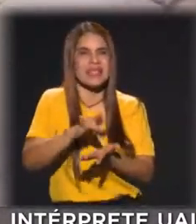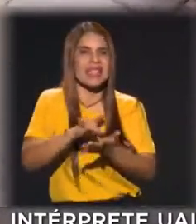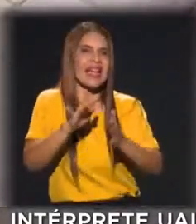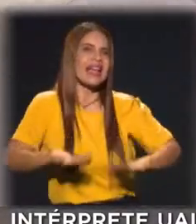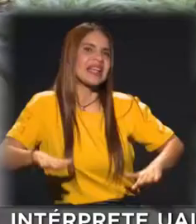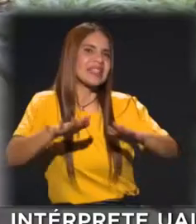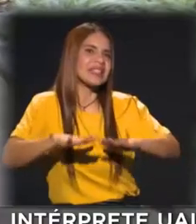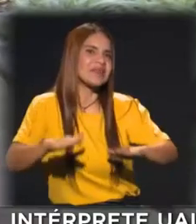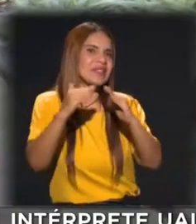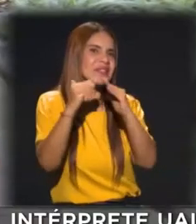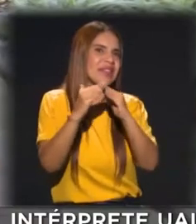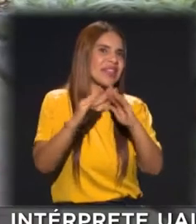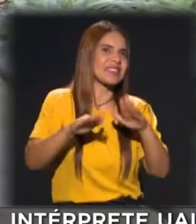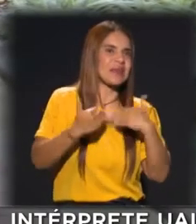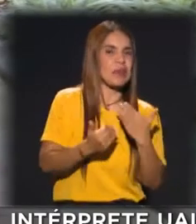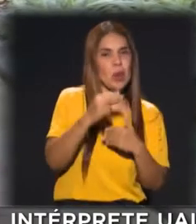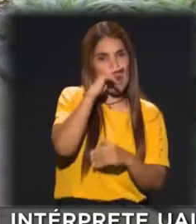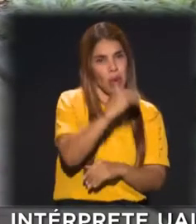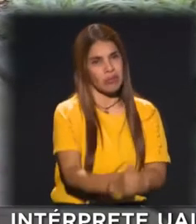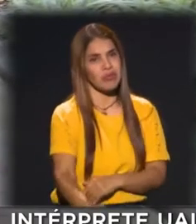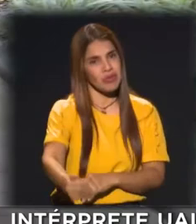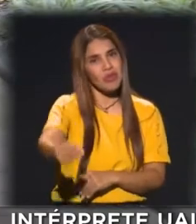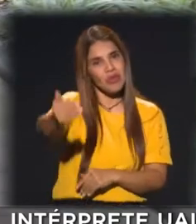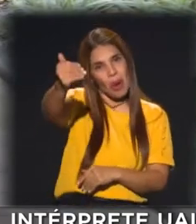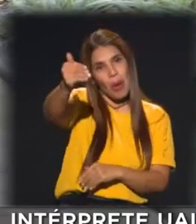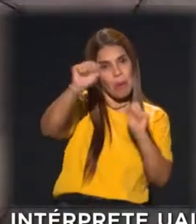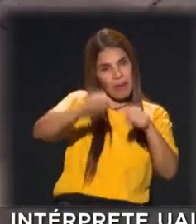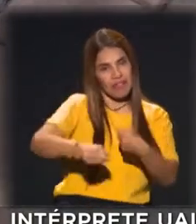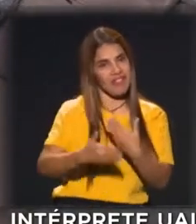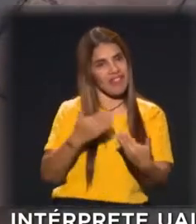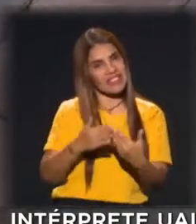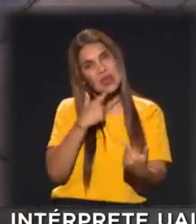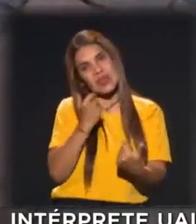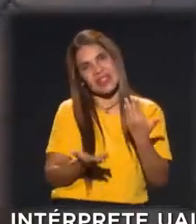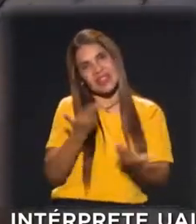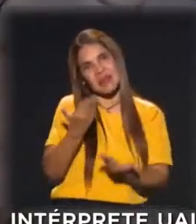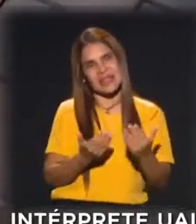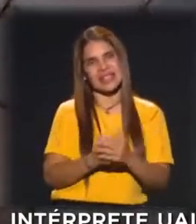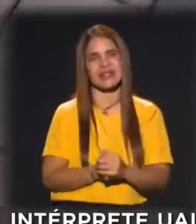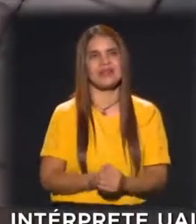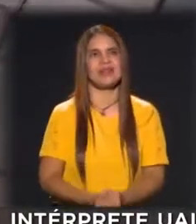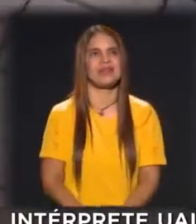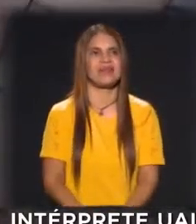en casa y también a las edades. Lo podemos hacer más difícil o más fácil dependiendo de los pequeños.